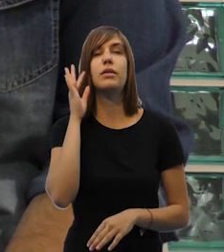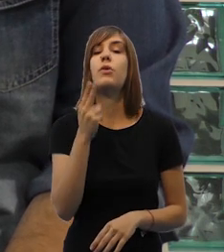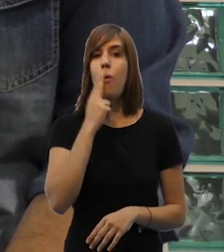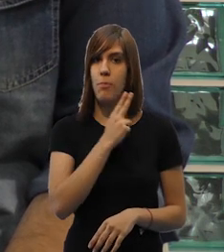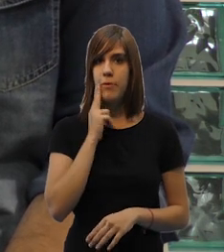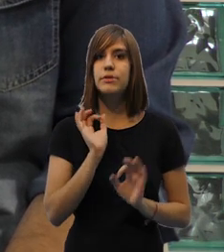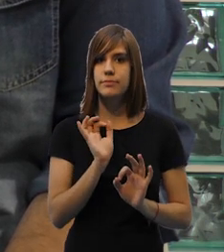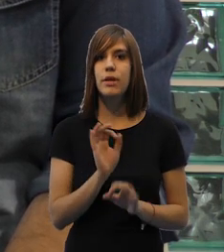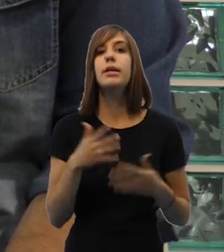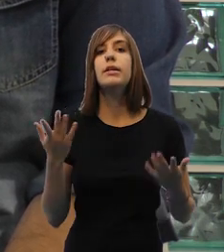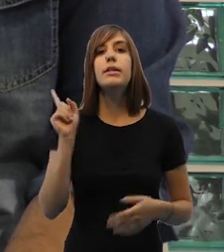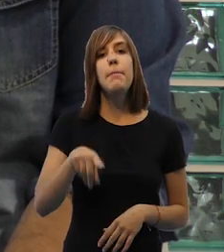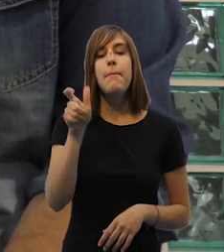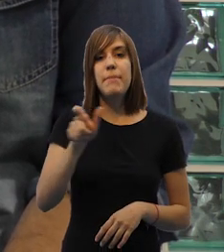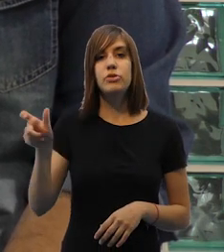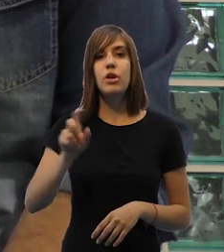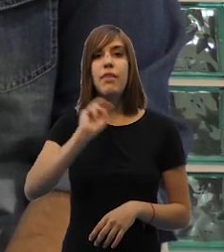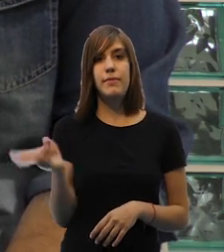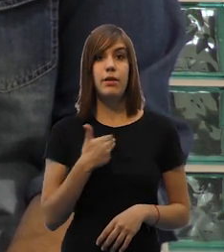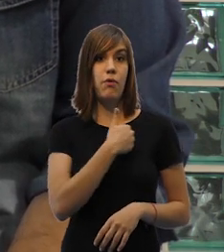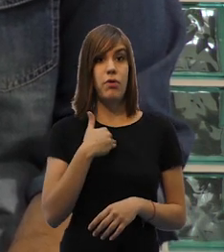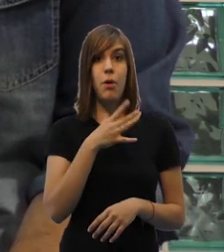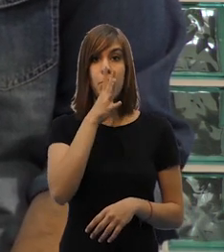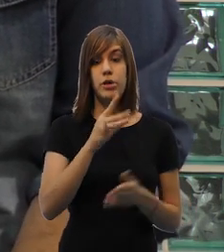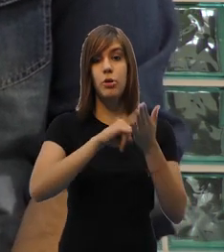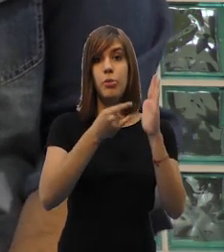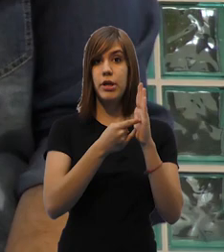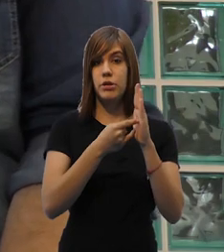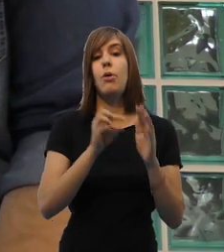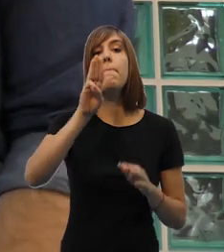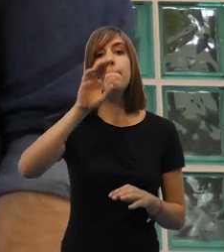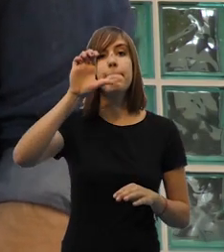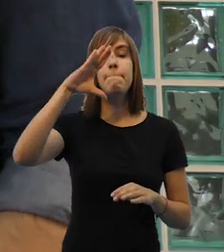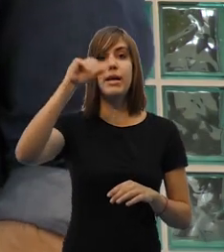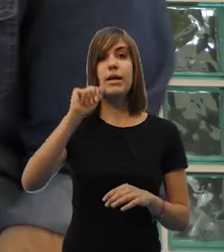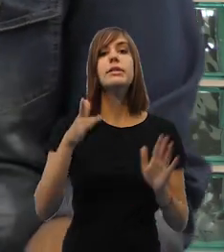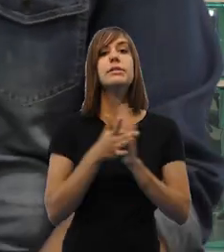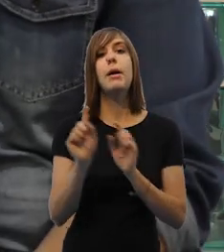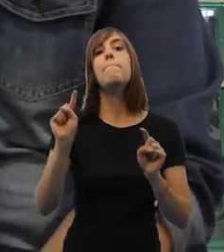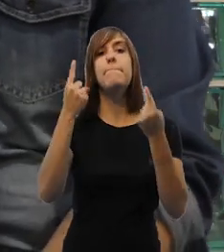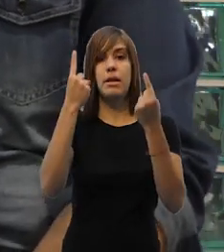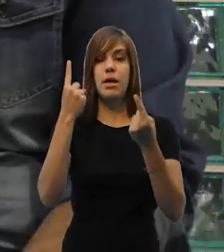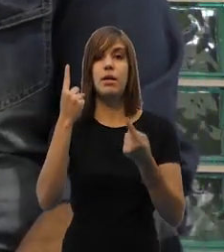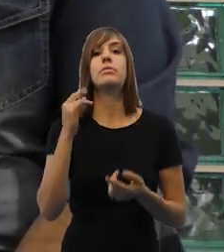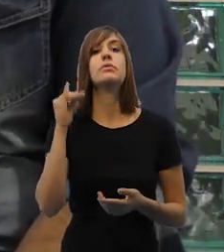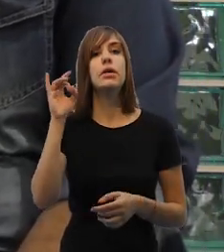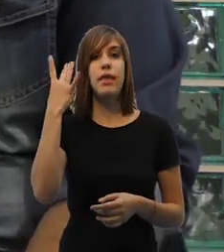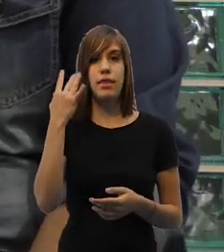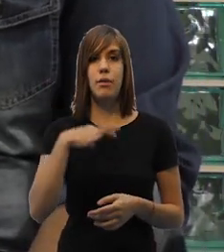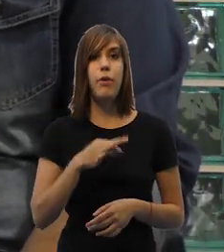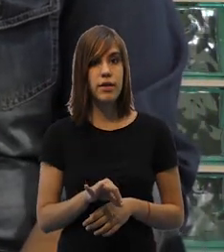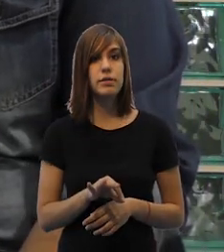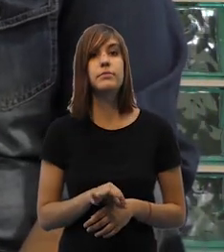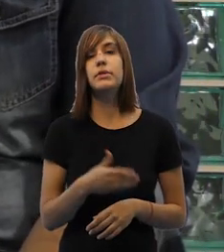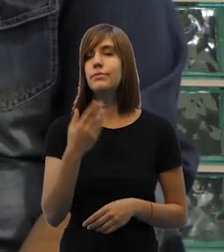por aquellas personas que tienen diversidad funcional. El proyecto PECA ha sido nuestra primera iniciativa del que estamos muy satisfechos.